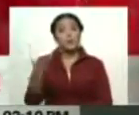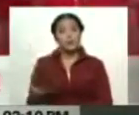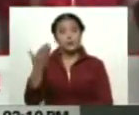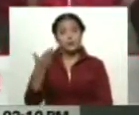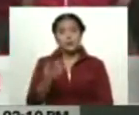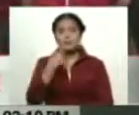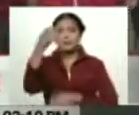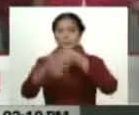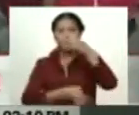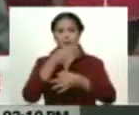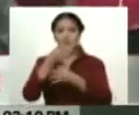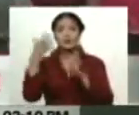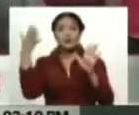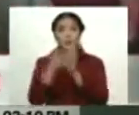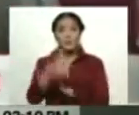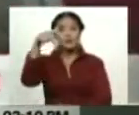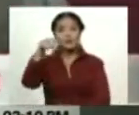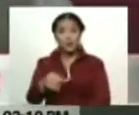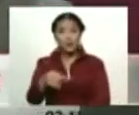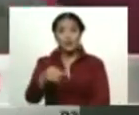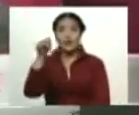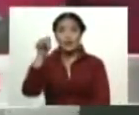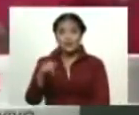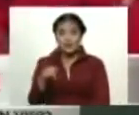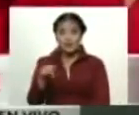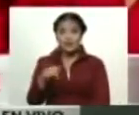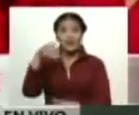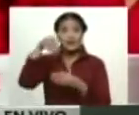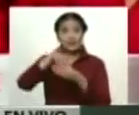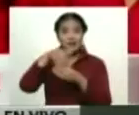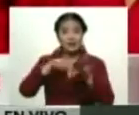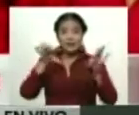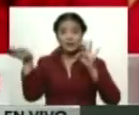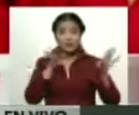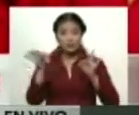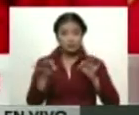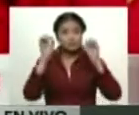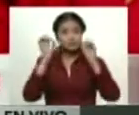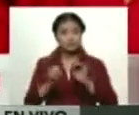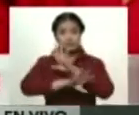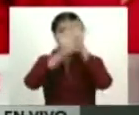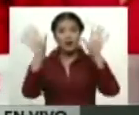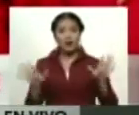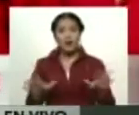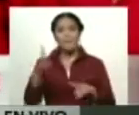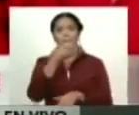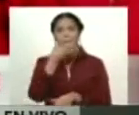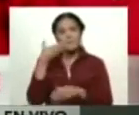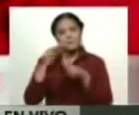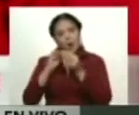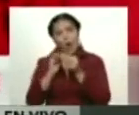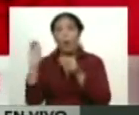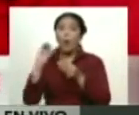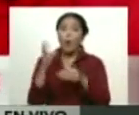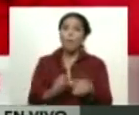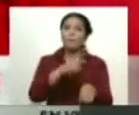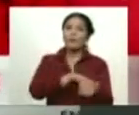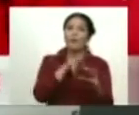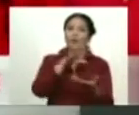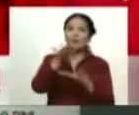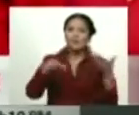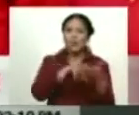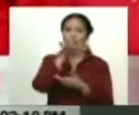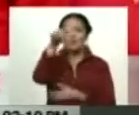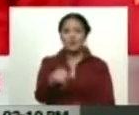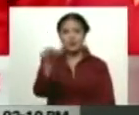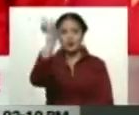Lo que pase el día de hoy en esta elección va a determinar en gran medida lo que puede ser la mejora o el empeoramiento de la situación que atraviesa